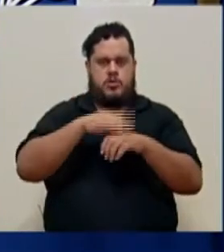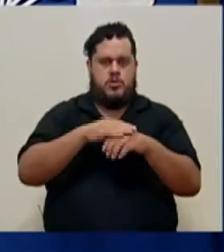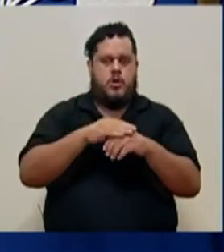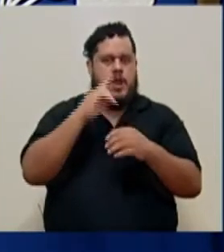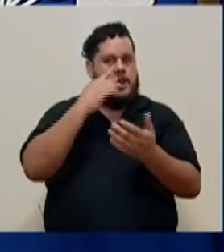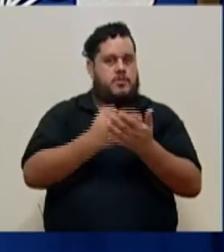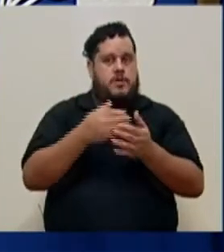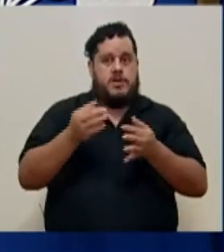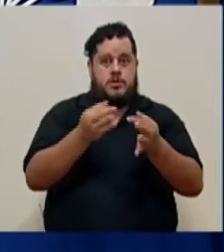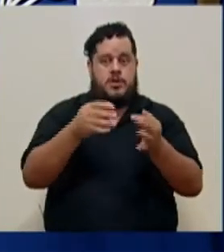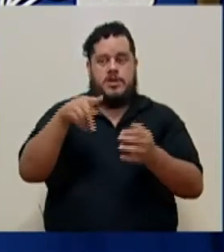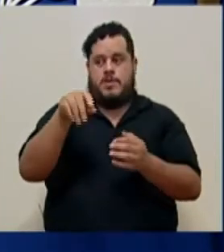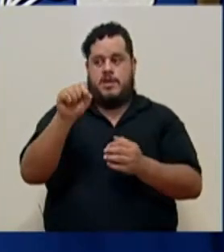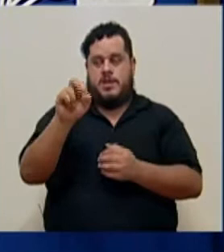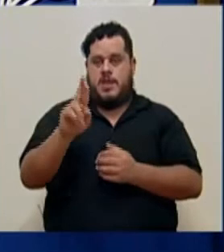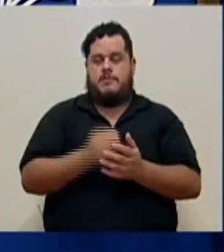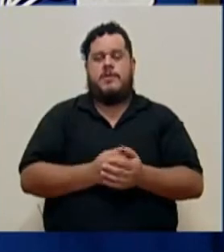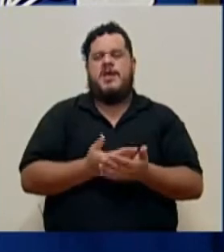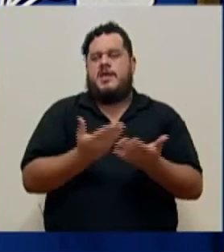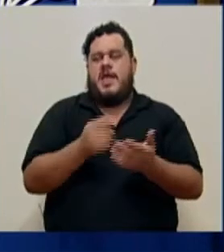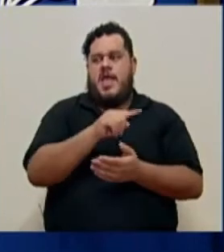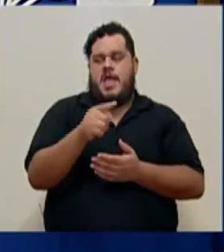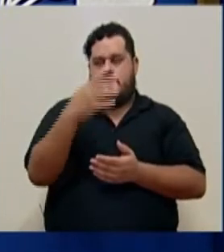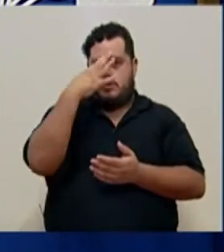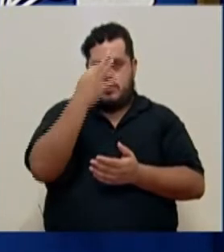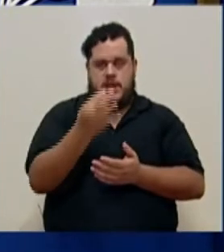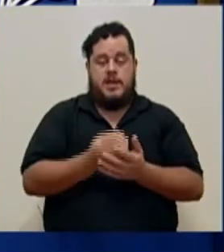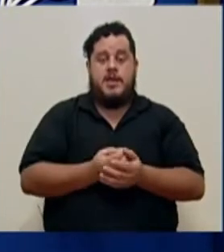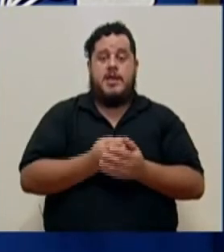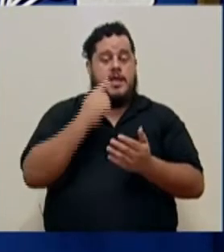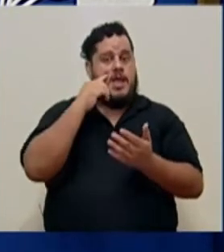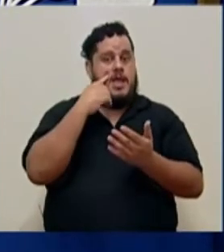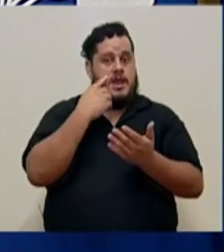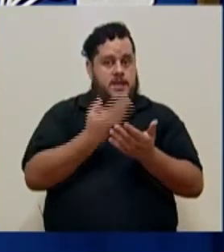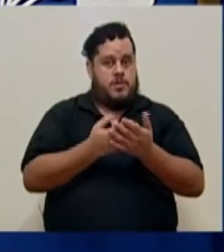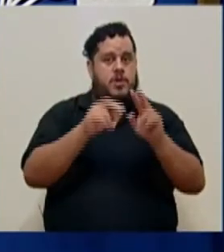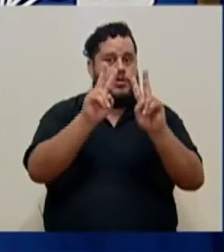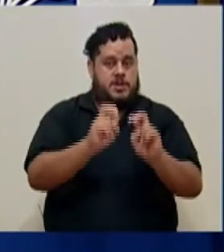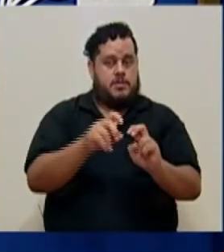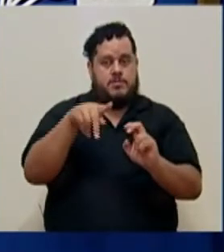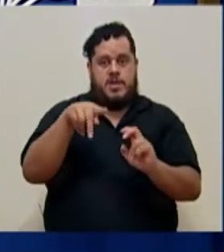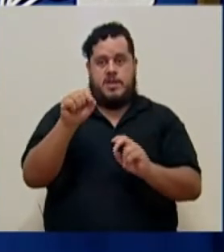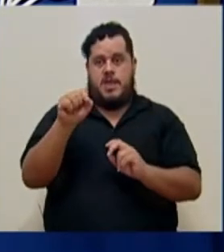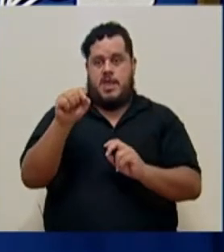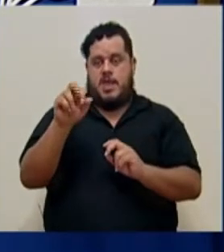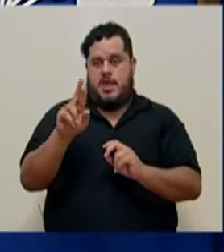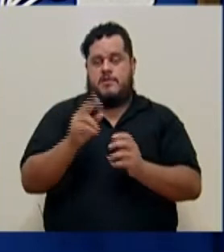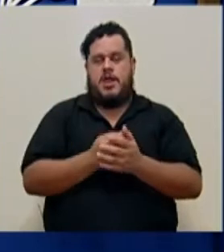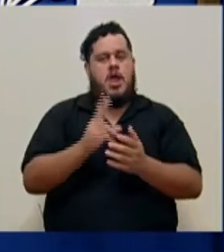a los turistas de PCR, ellos consideran que las pruebas con PCR